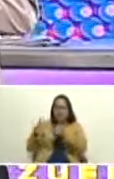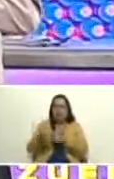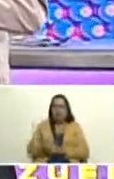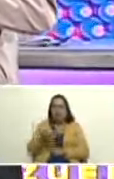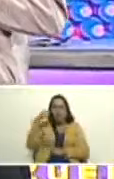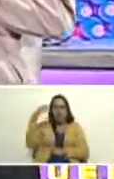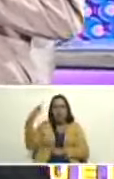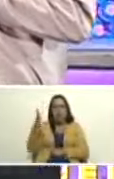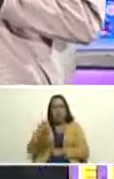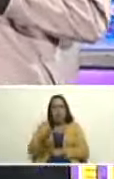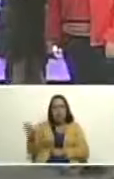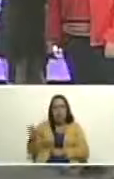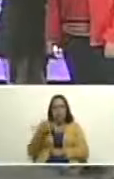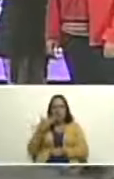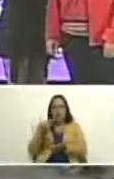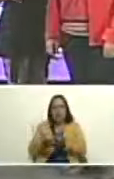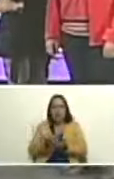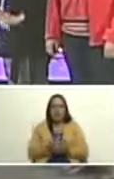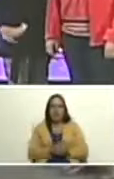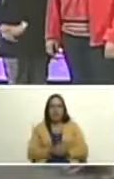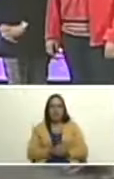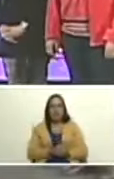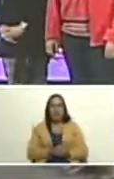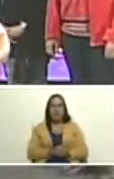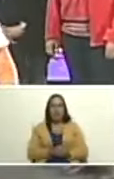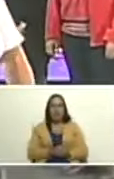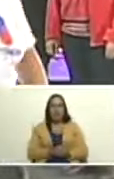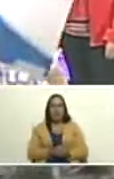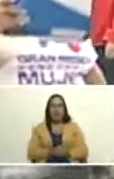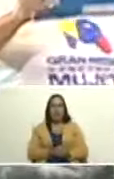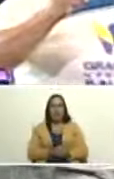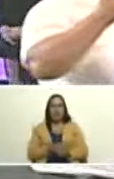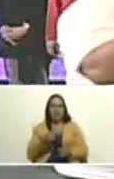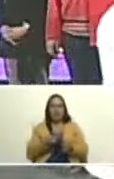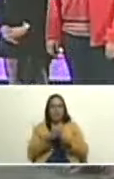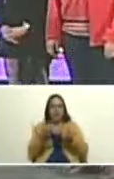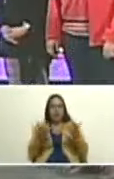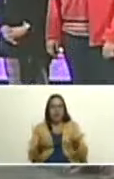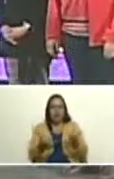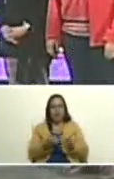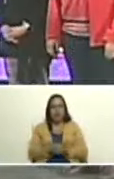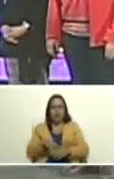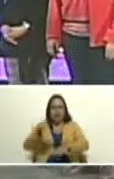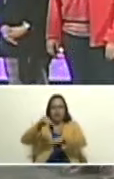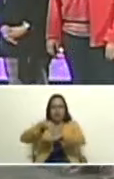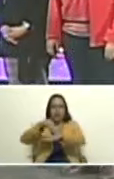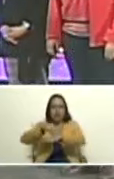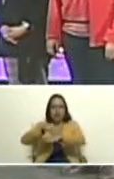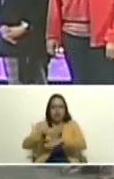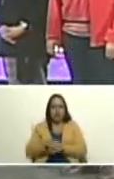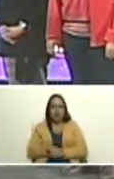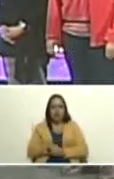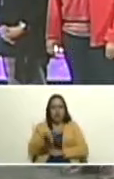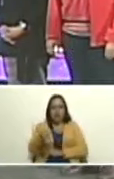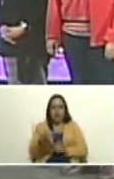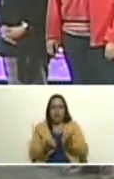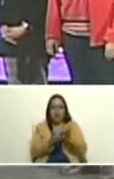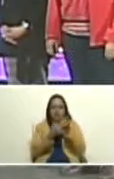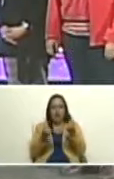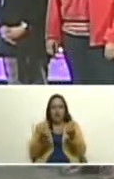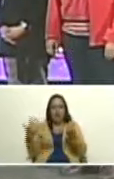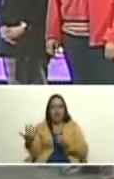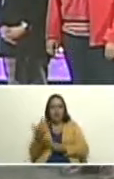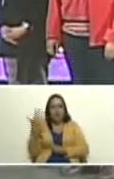Gracias, ¿no? Bueno, entonces, Silita, vamos a llamar para este crédito, que sería el